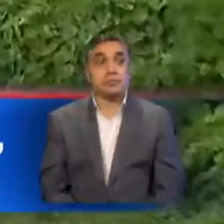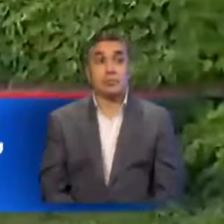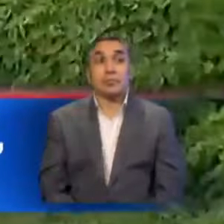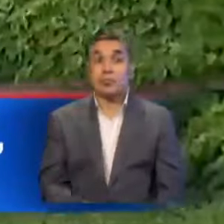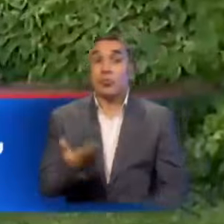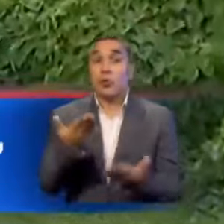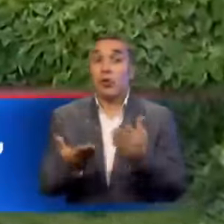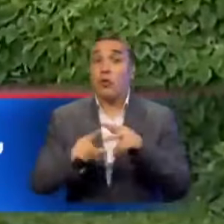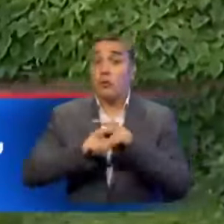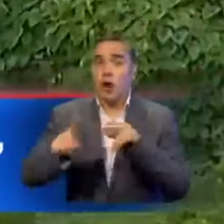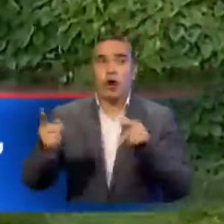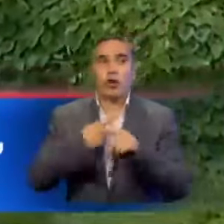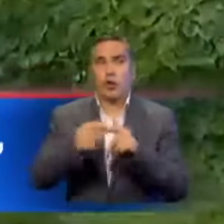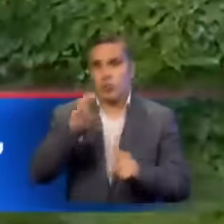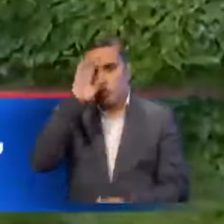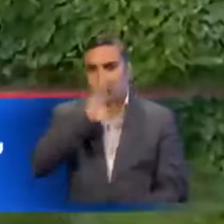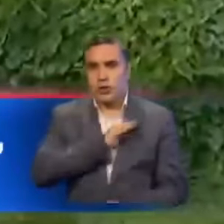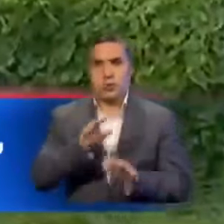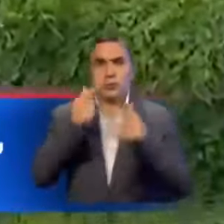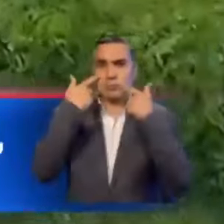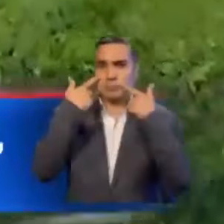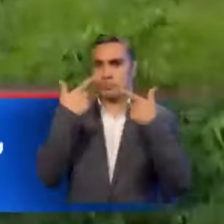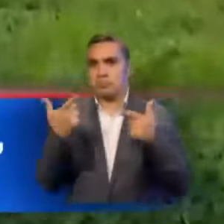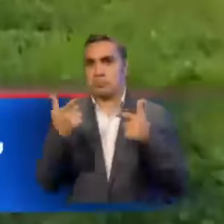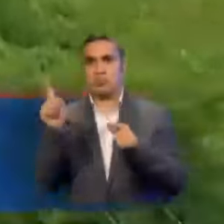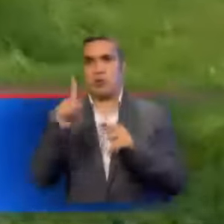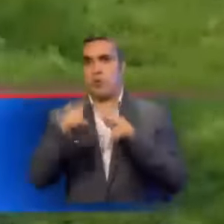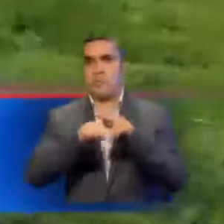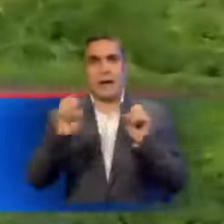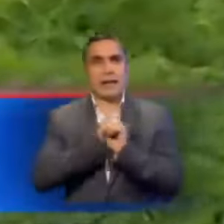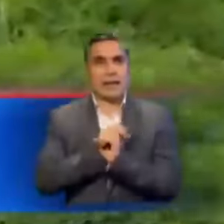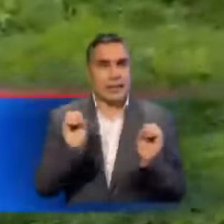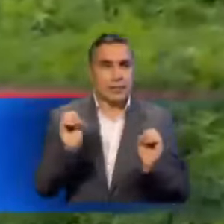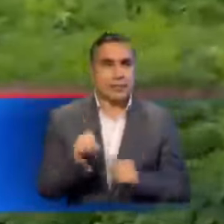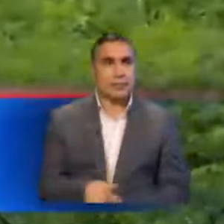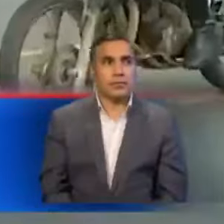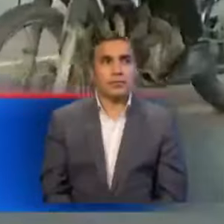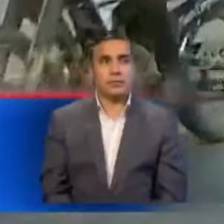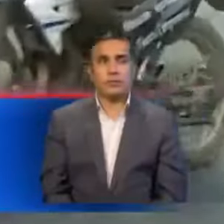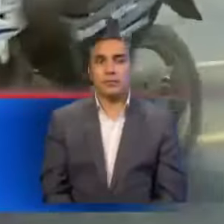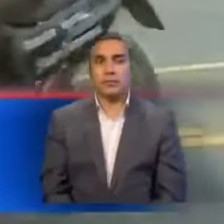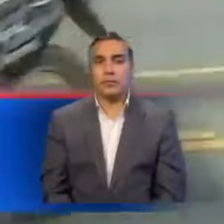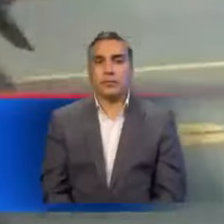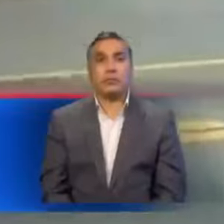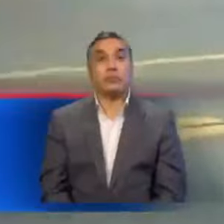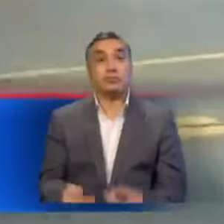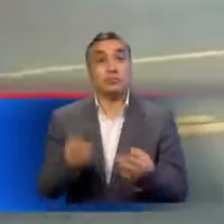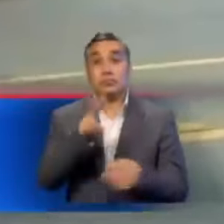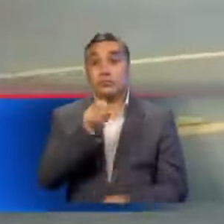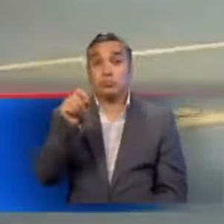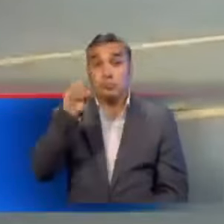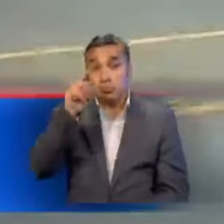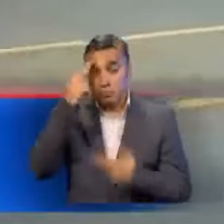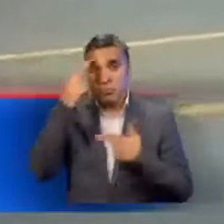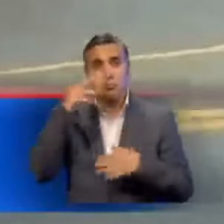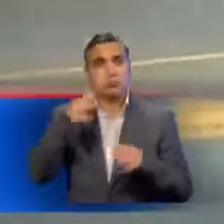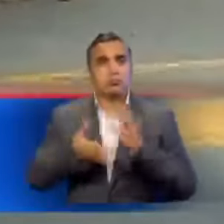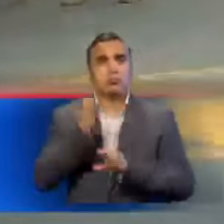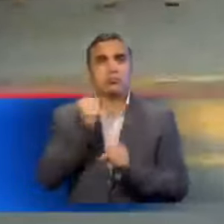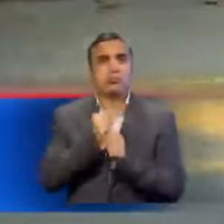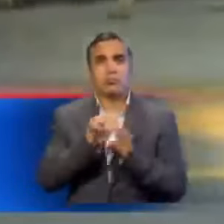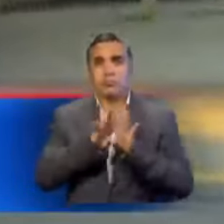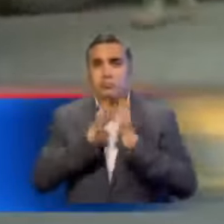una fuga, los policías permanecían a la expectativa de que esto no ocurra. Mientras tanto, más de 200 militares desplegaban un